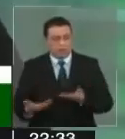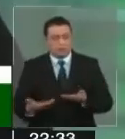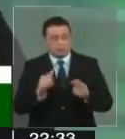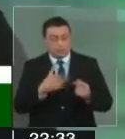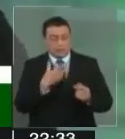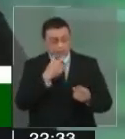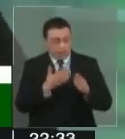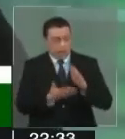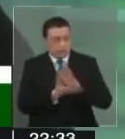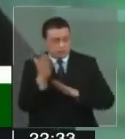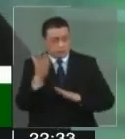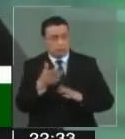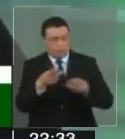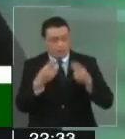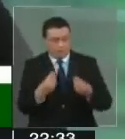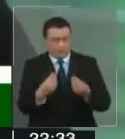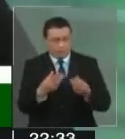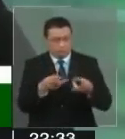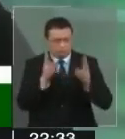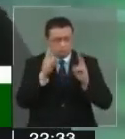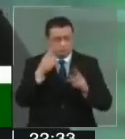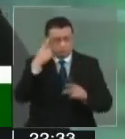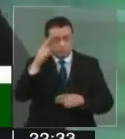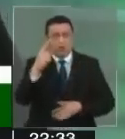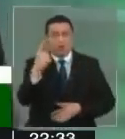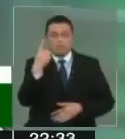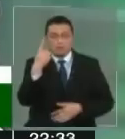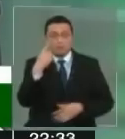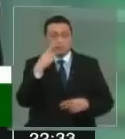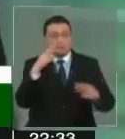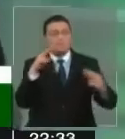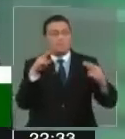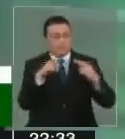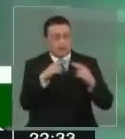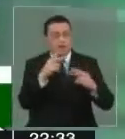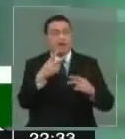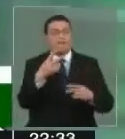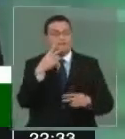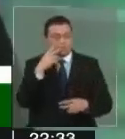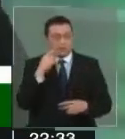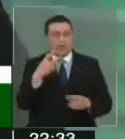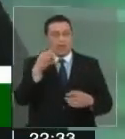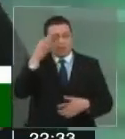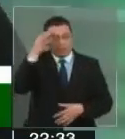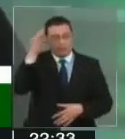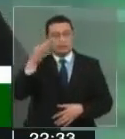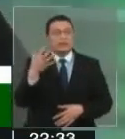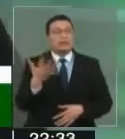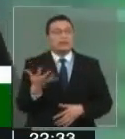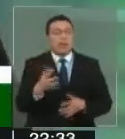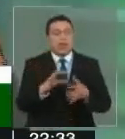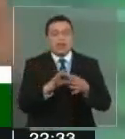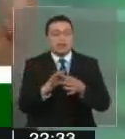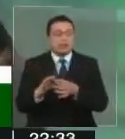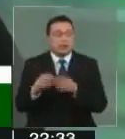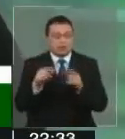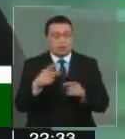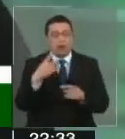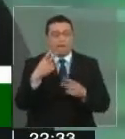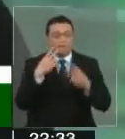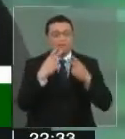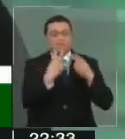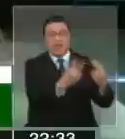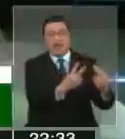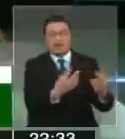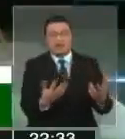se quiere ir, está bien, pero antes tiene que volver a mirar su vida, tiene que entender de qué se trata. Es como este viaje, en el